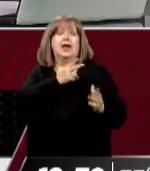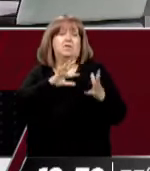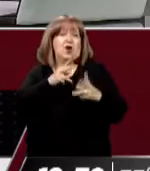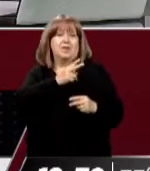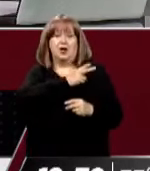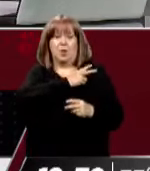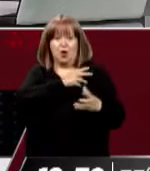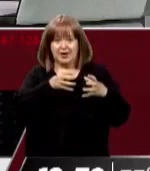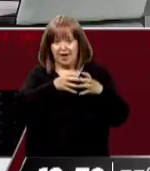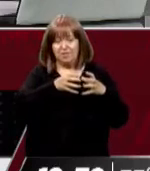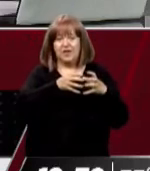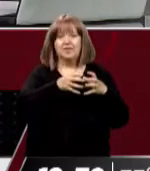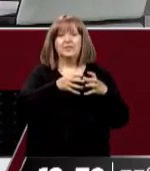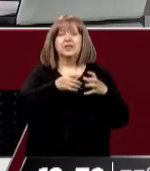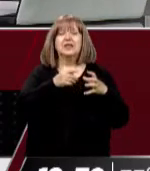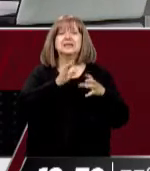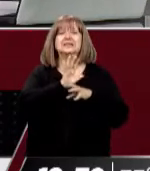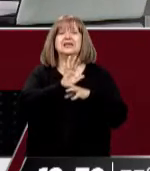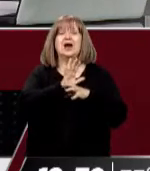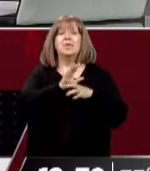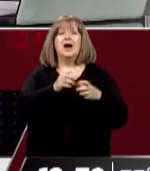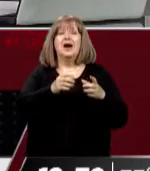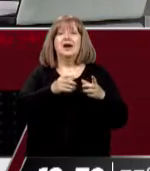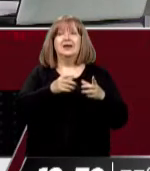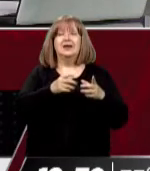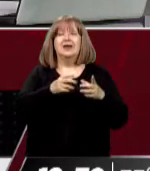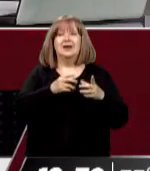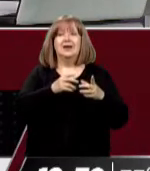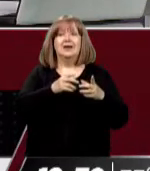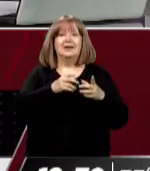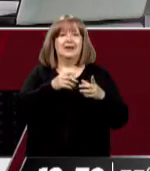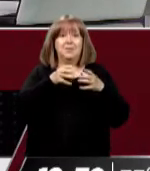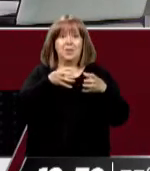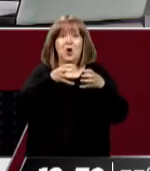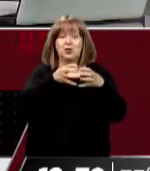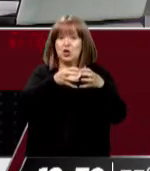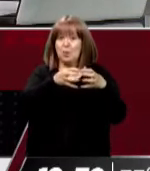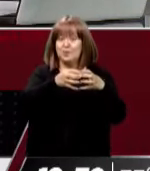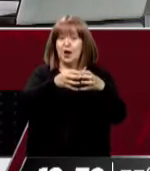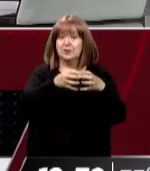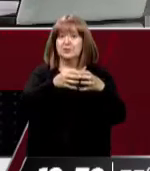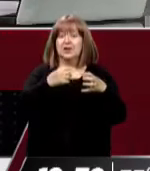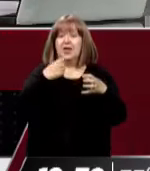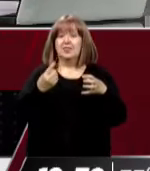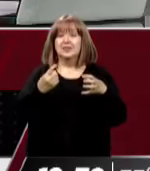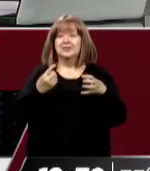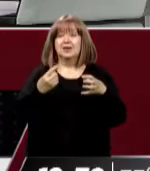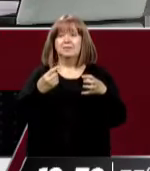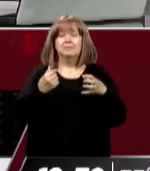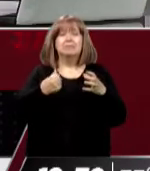del llamado Resistencia Ancestral Mapuche, este grupo que se reconoce de la misma entidad étnica, pero